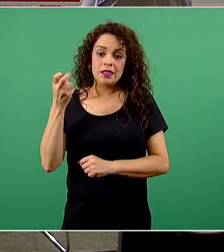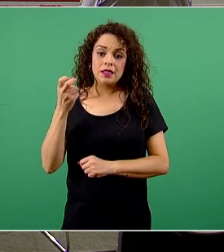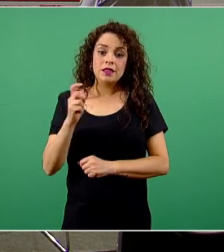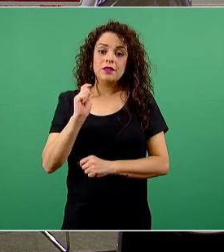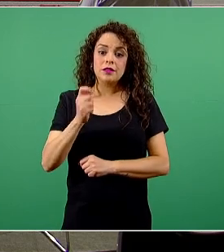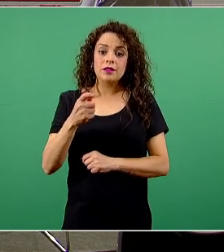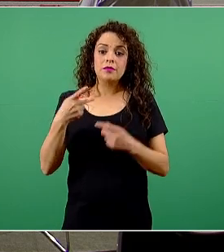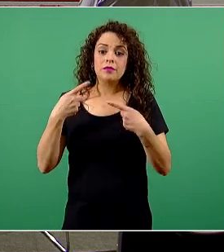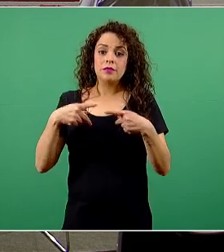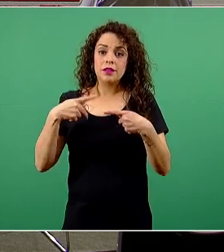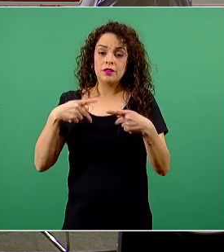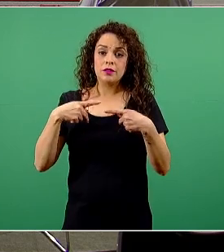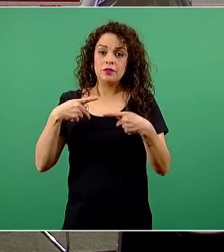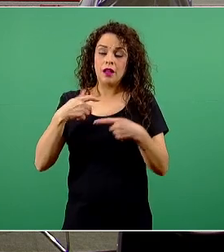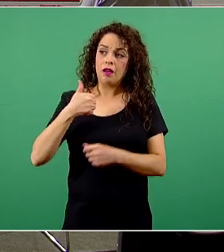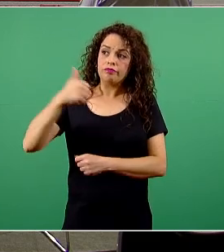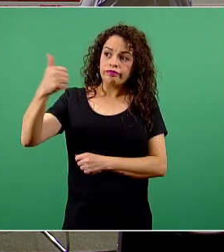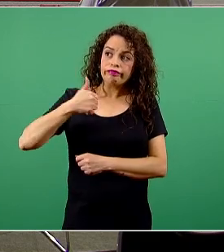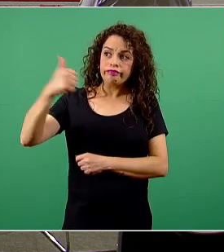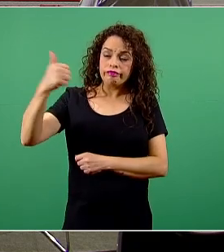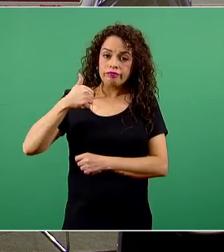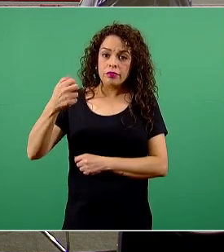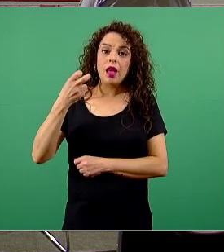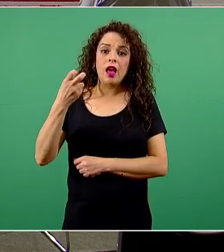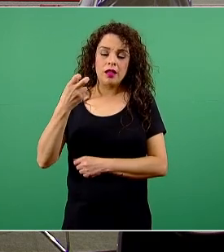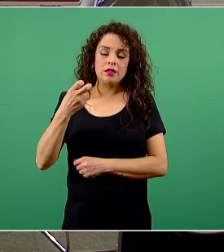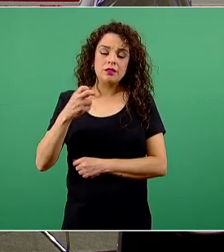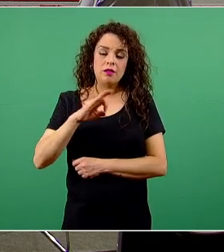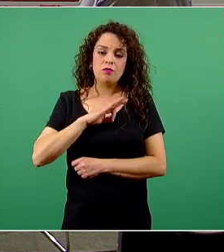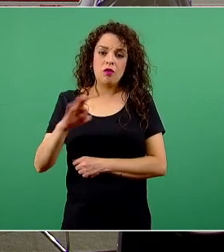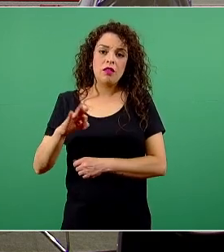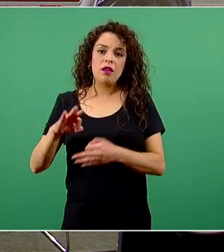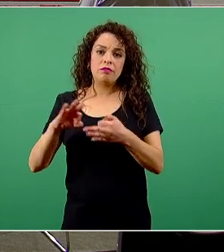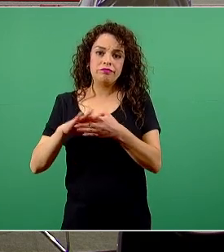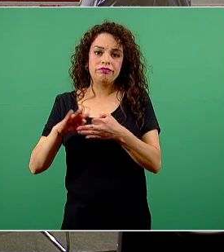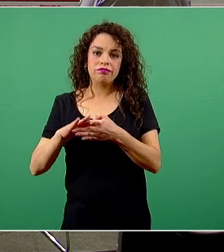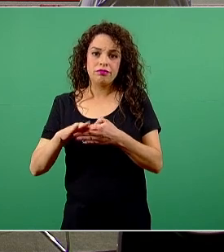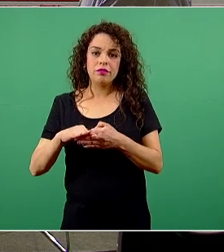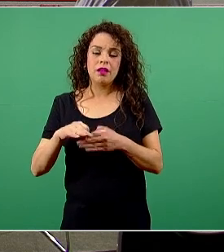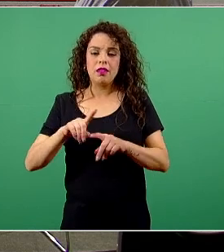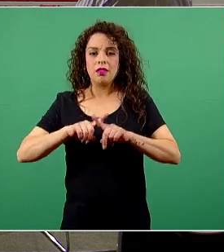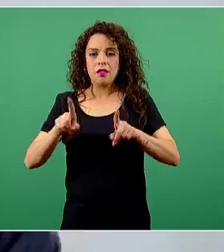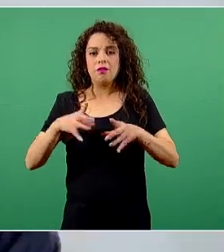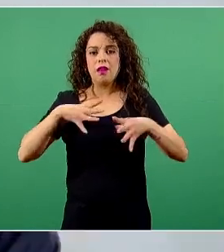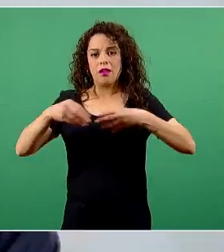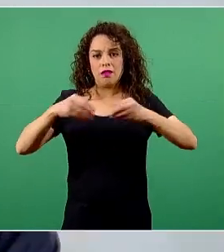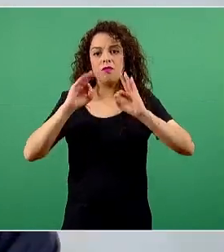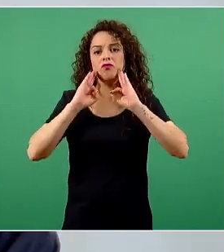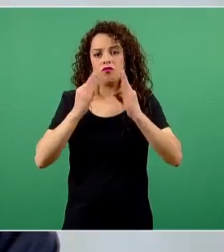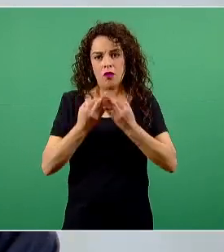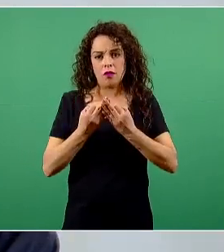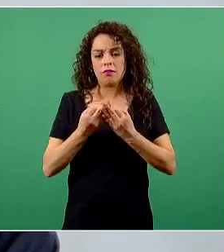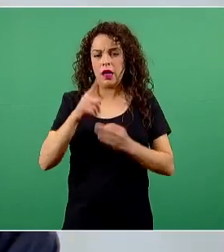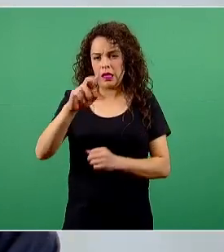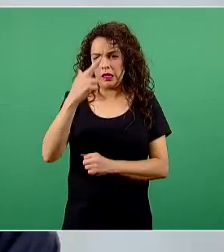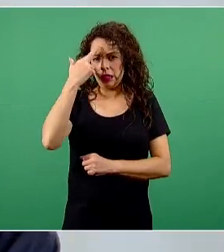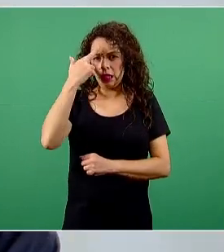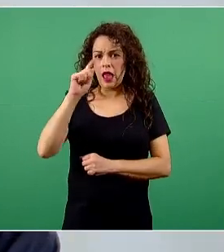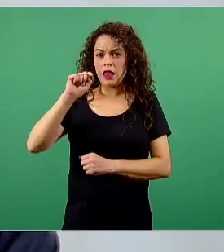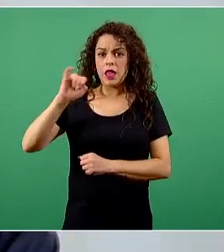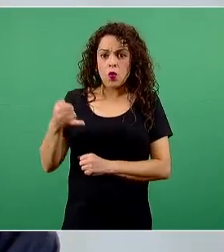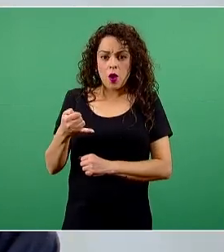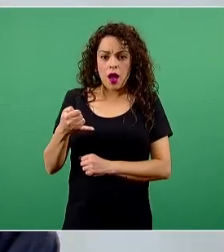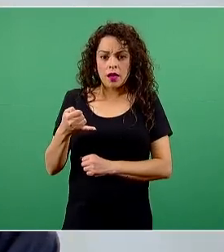la población mucho más frecuente. Si ustedes recuerdan, en Tijuana tuvimos desde el principio una casuística